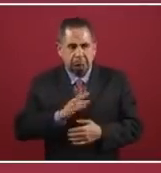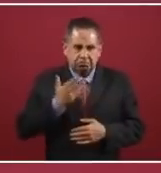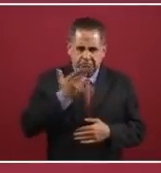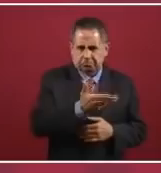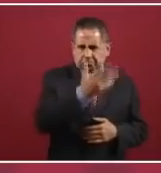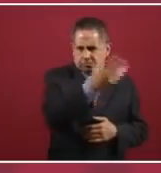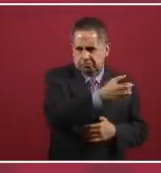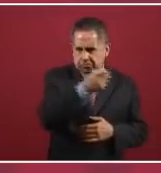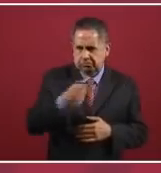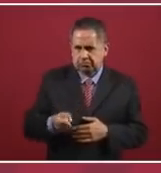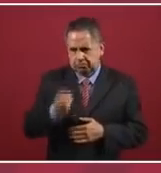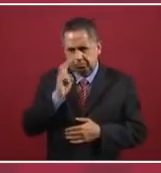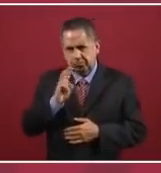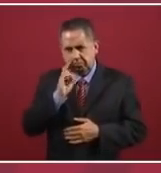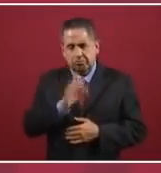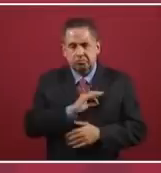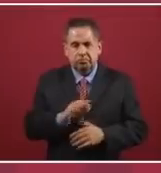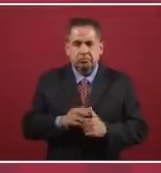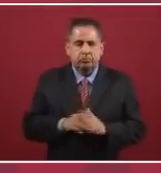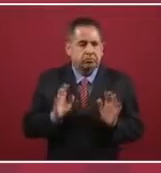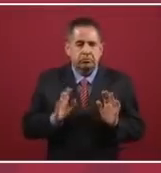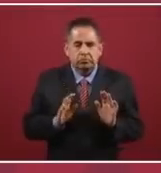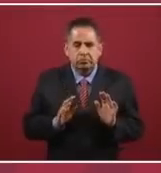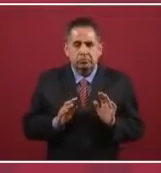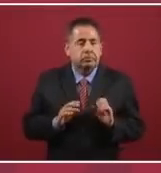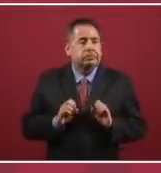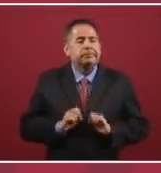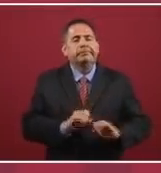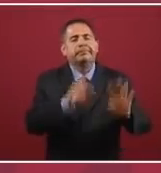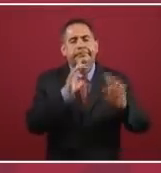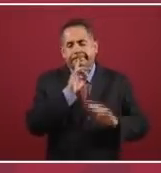extradición, pero no lo vamos a dejar